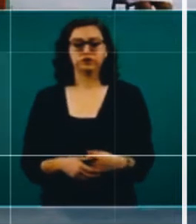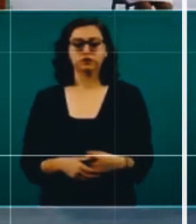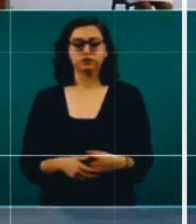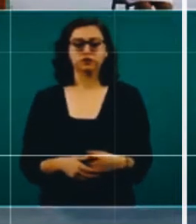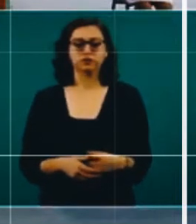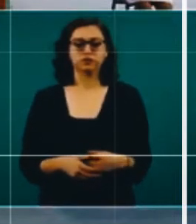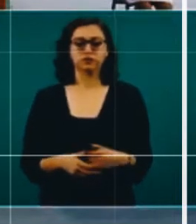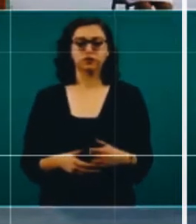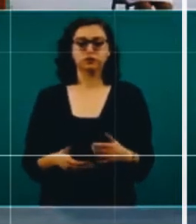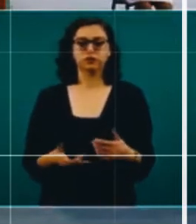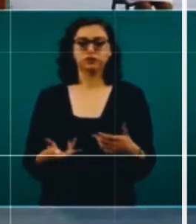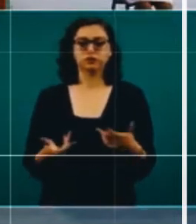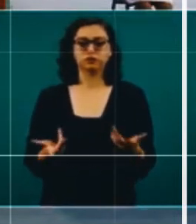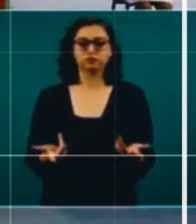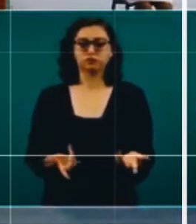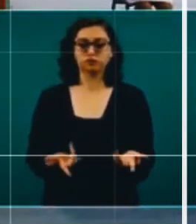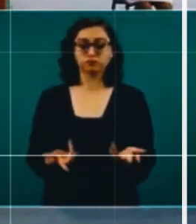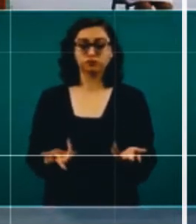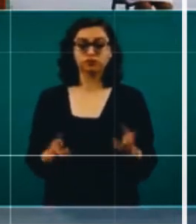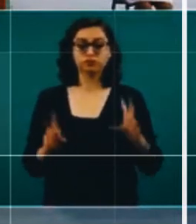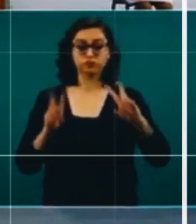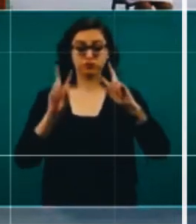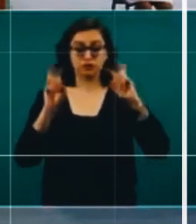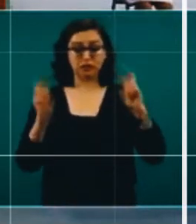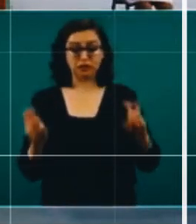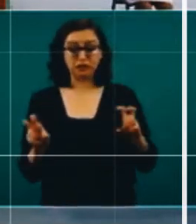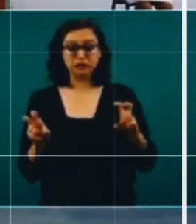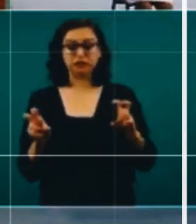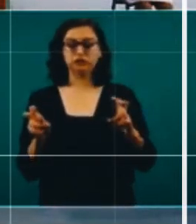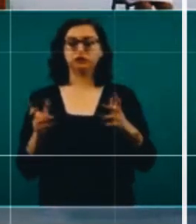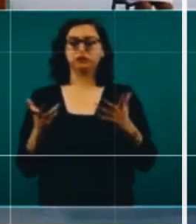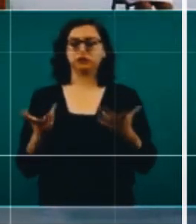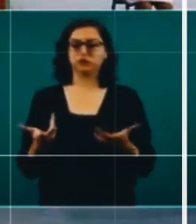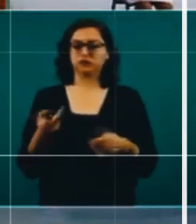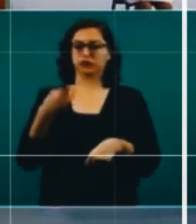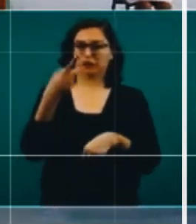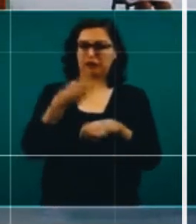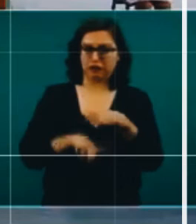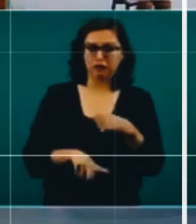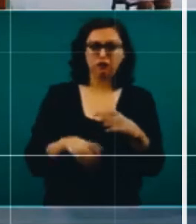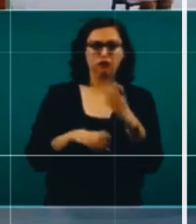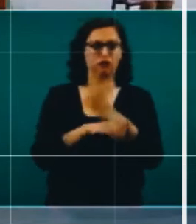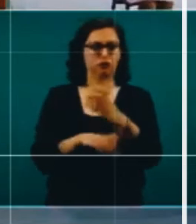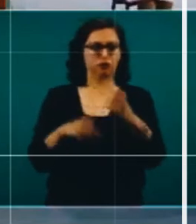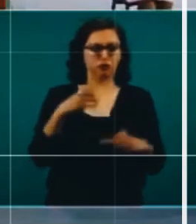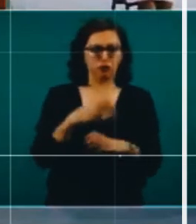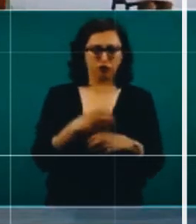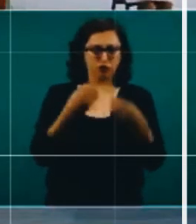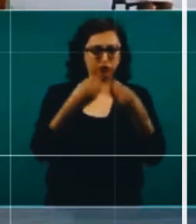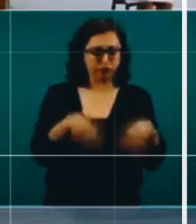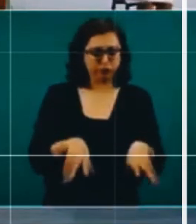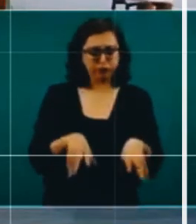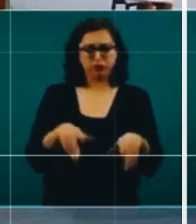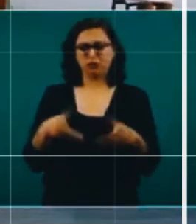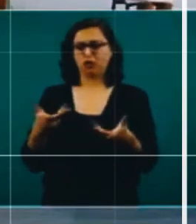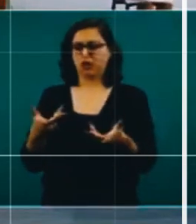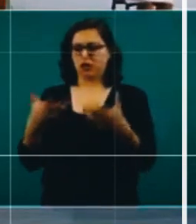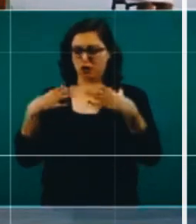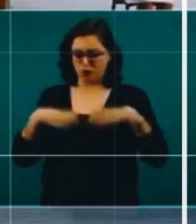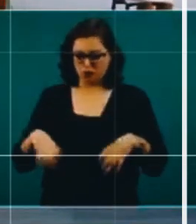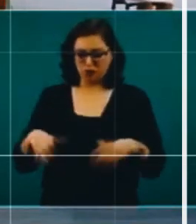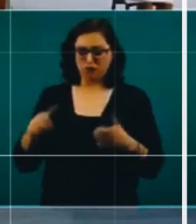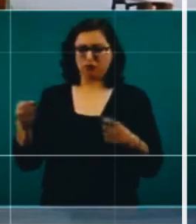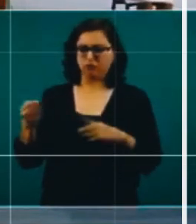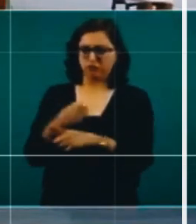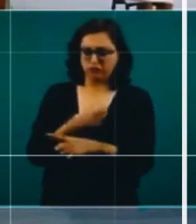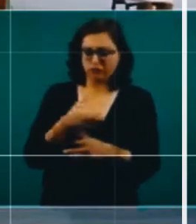por daños materiales, físicos, sino protección también para